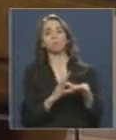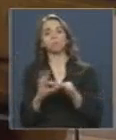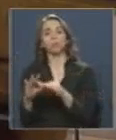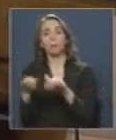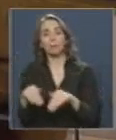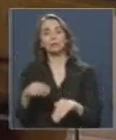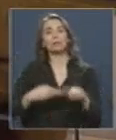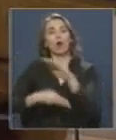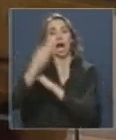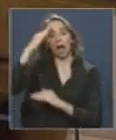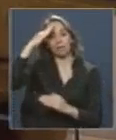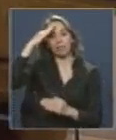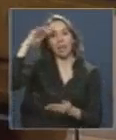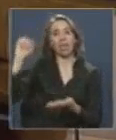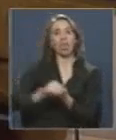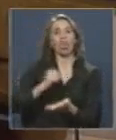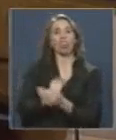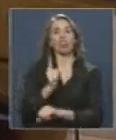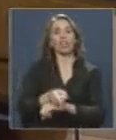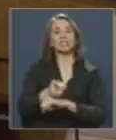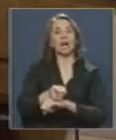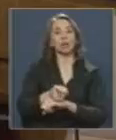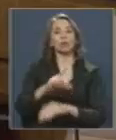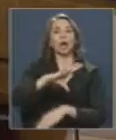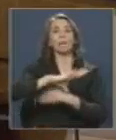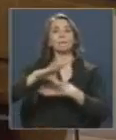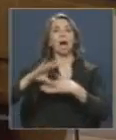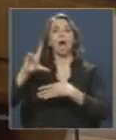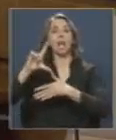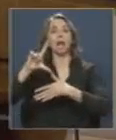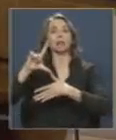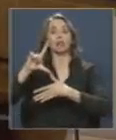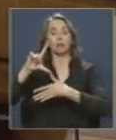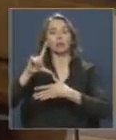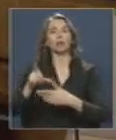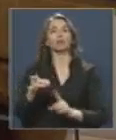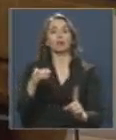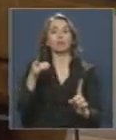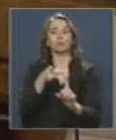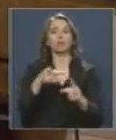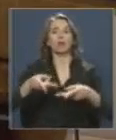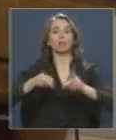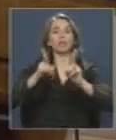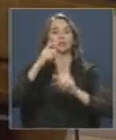las dictaduras latinoamericanas cuando violaban abiertamente los derechos humanos.